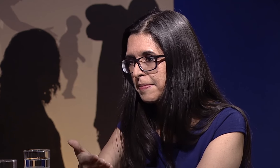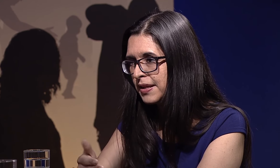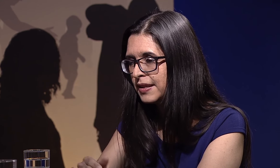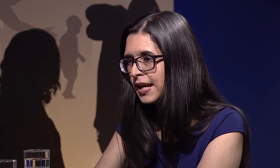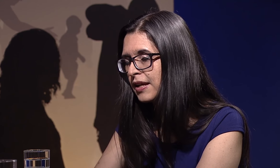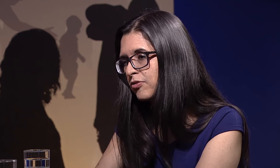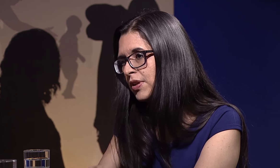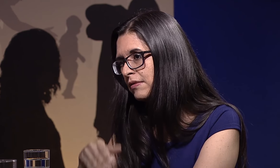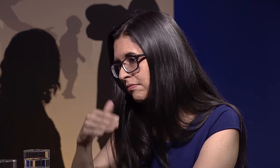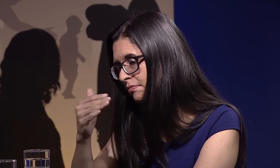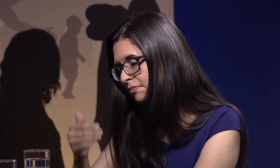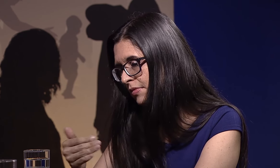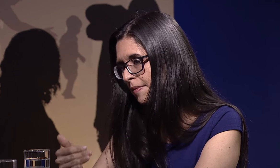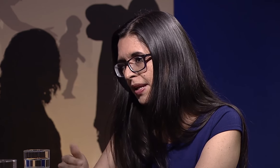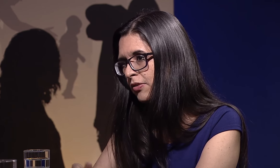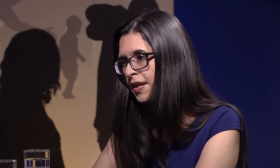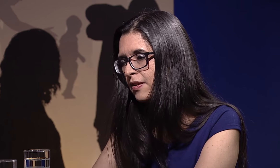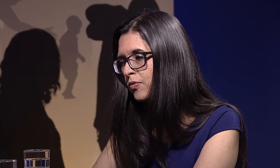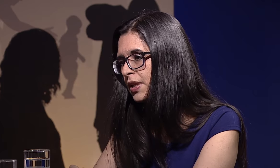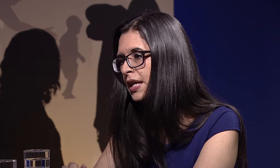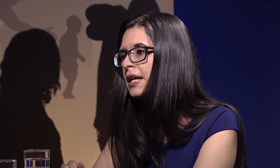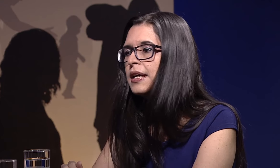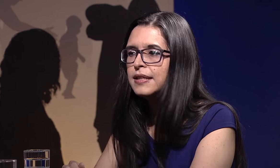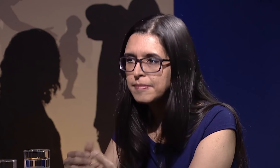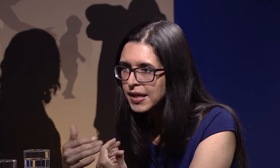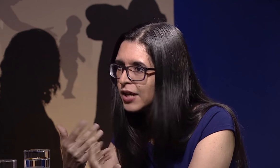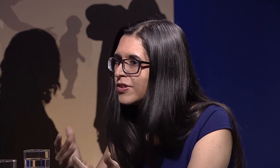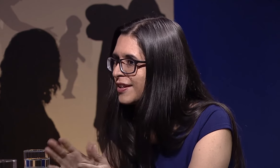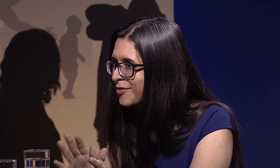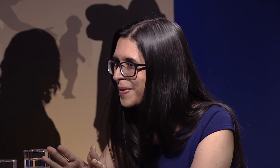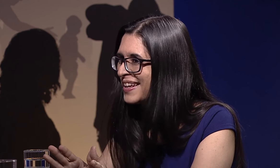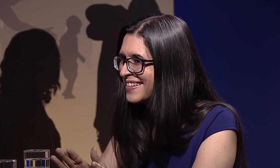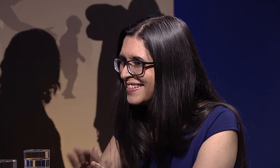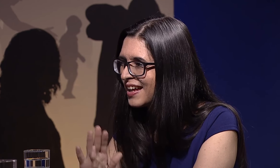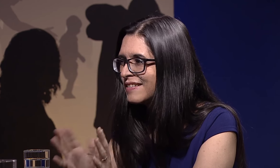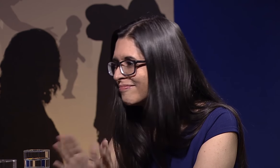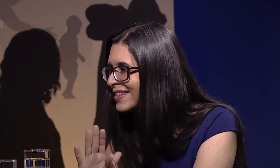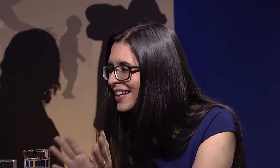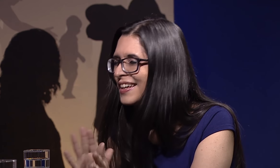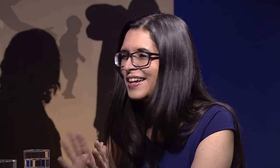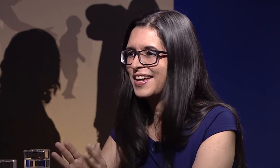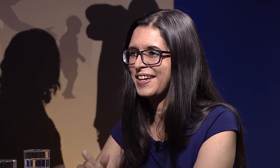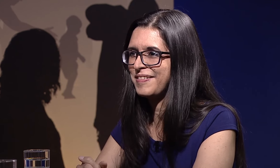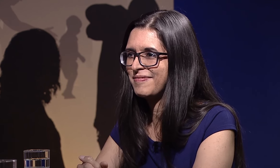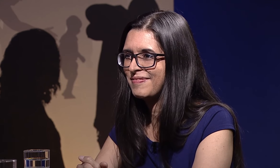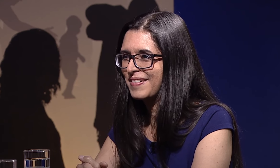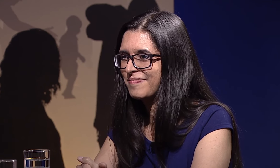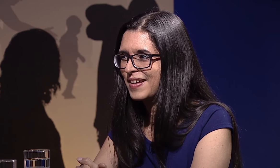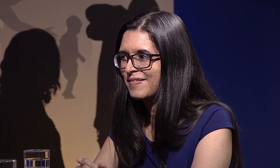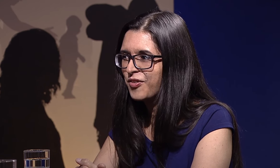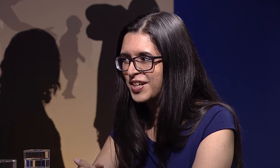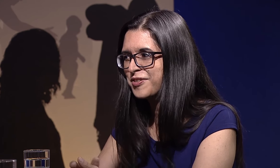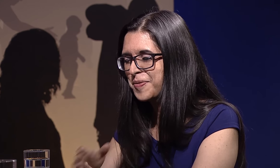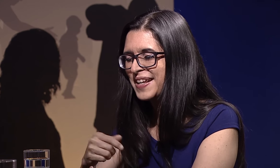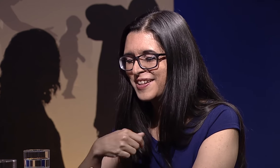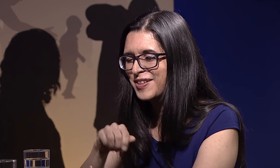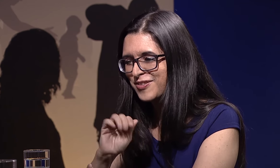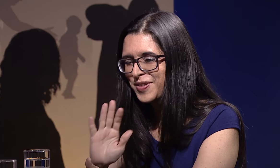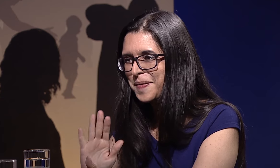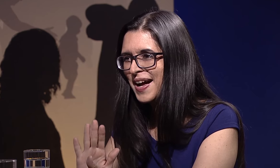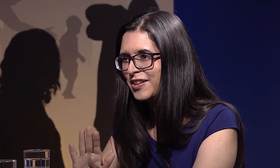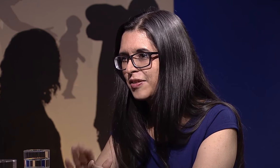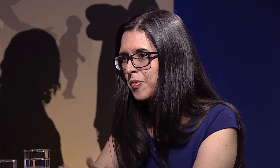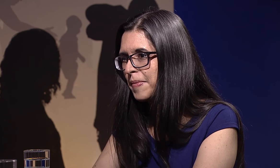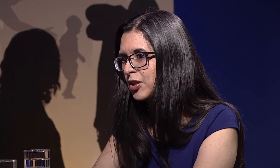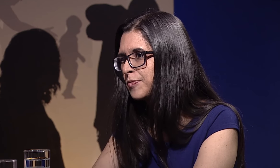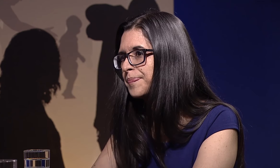Magia es la primera entrega, estoy terminando la segunda. Y también hay otras novelas que están otras novelas que